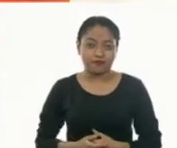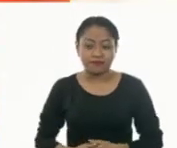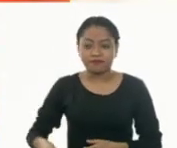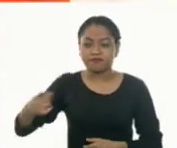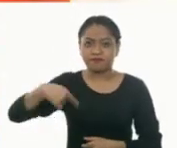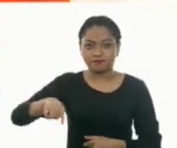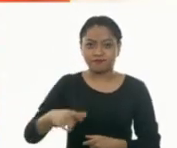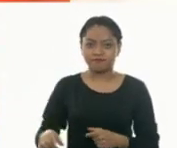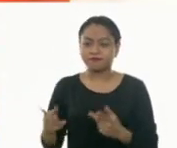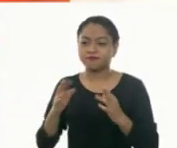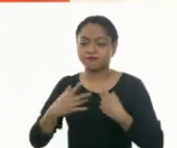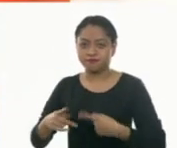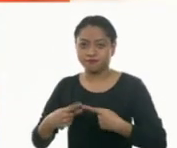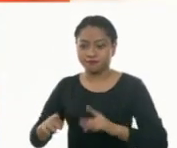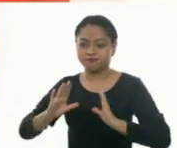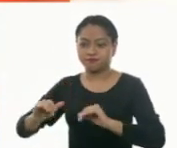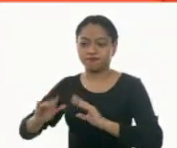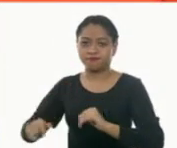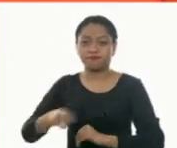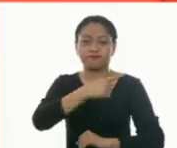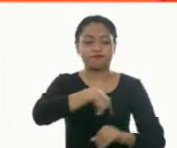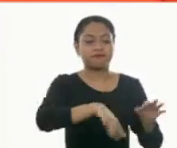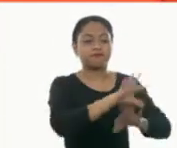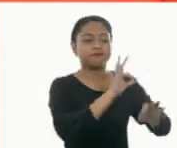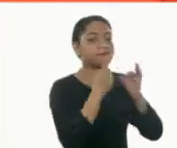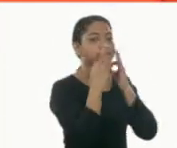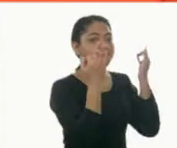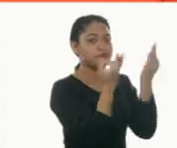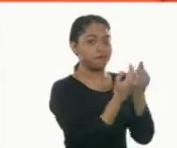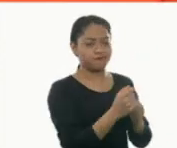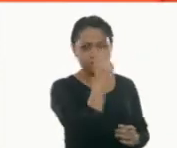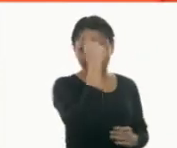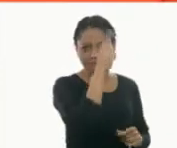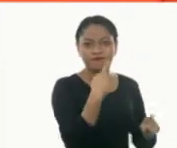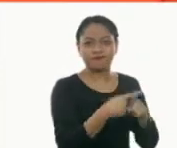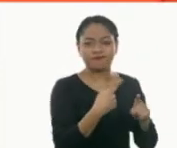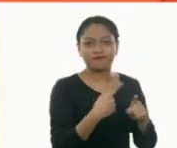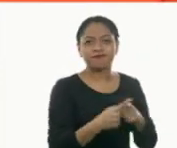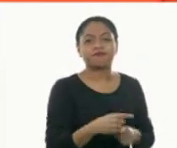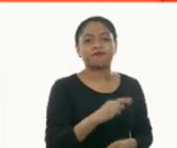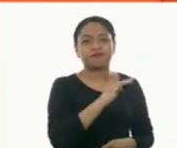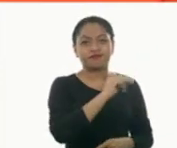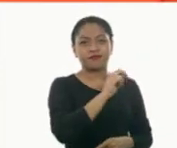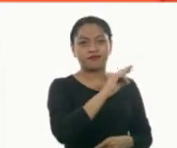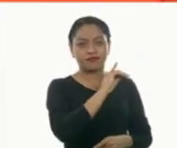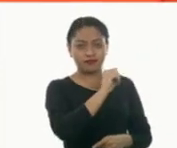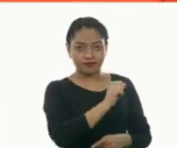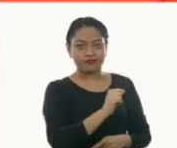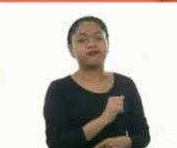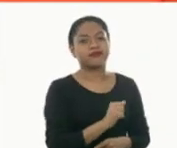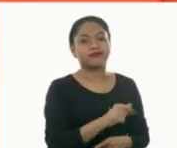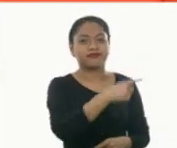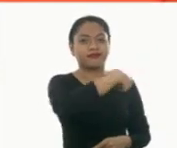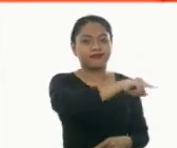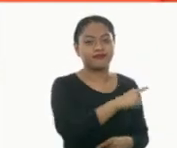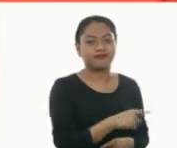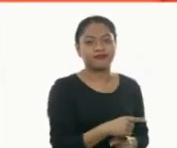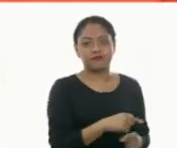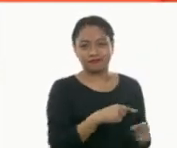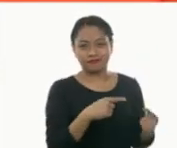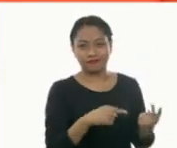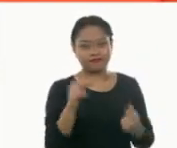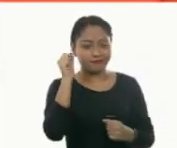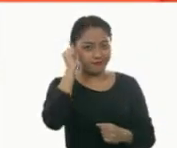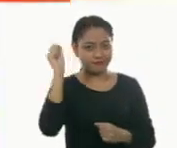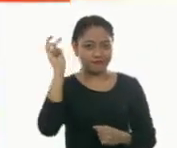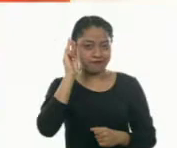Este método lo sistematizó María Victoria y Mercedes del Cerro en la Fundación Síndrome Down de Cantabria y ha